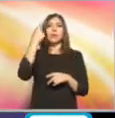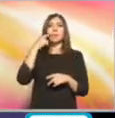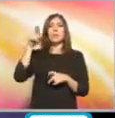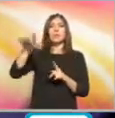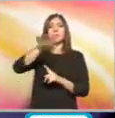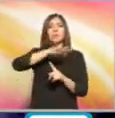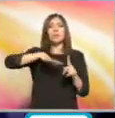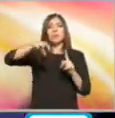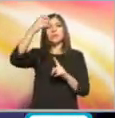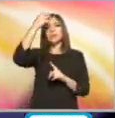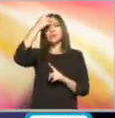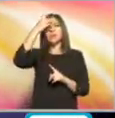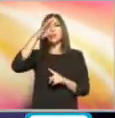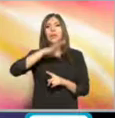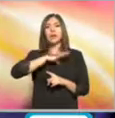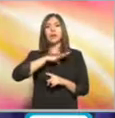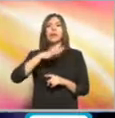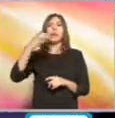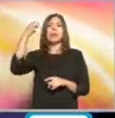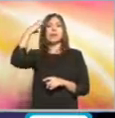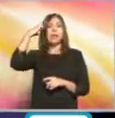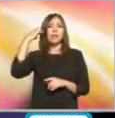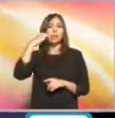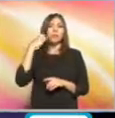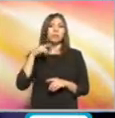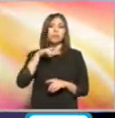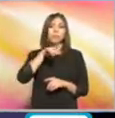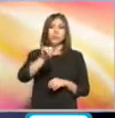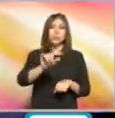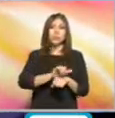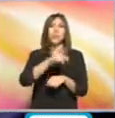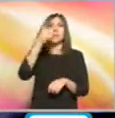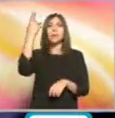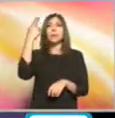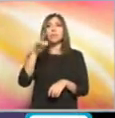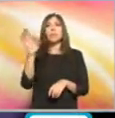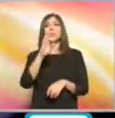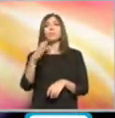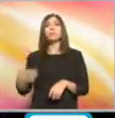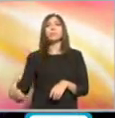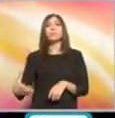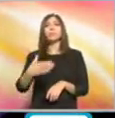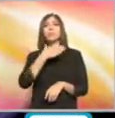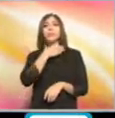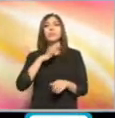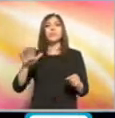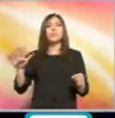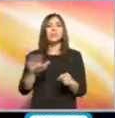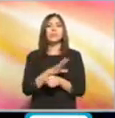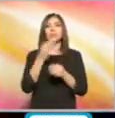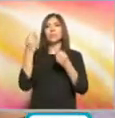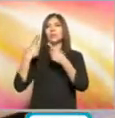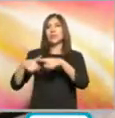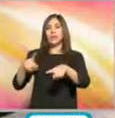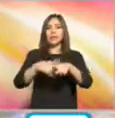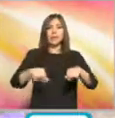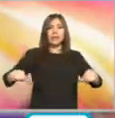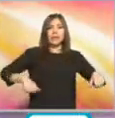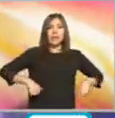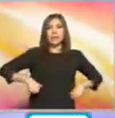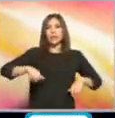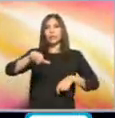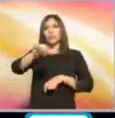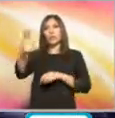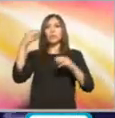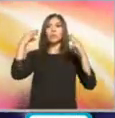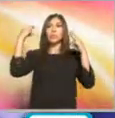el bosque, tenemos varios estacionamientos, pero si llegara a haber alguna cuestión de saturación, porque ya saben que tenemos muchas actividades en el bosque de otros museos,